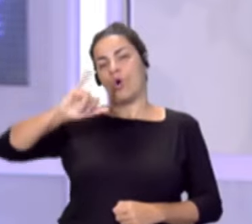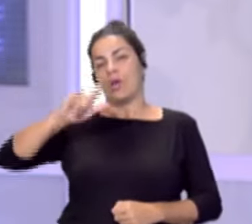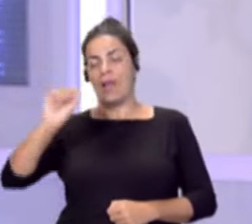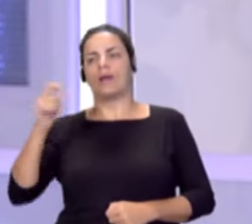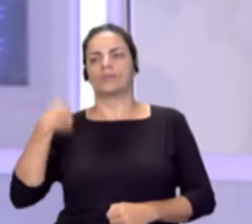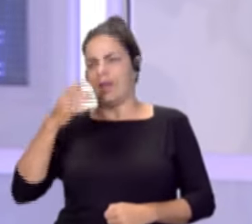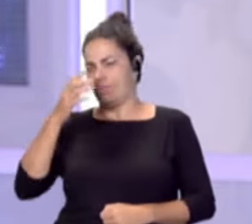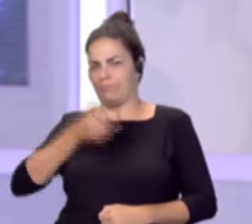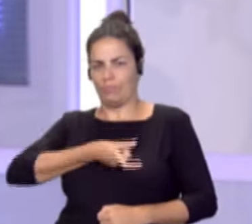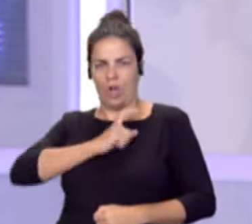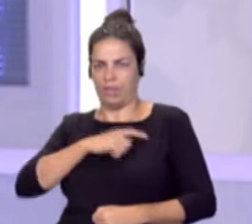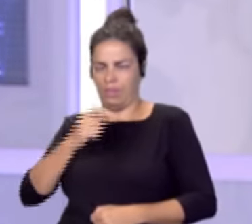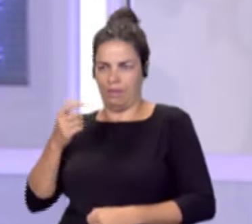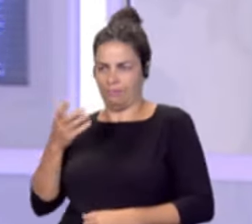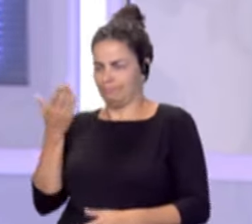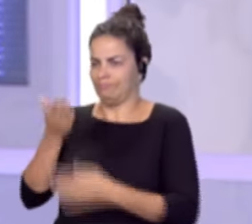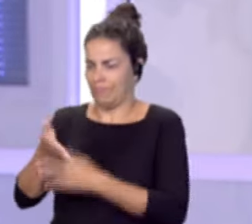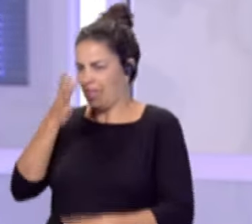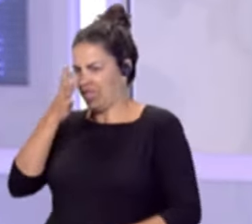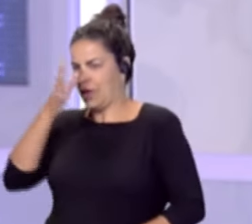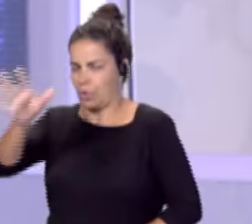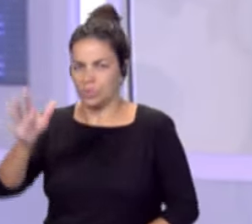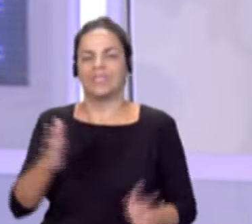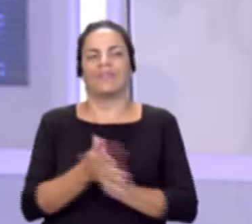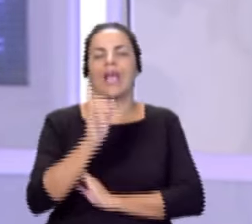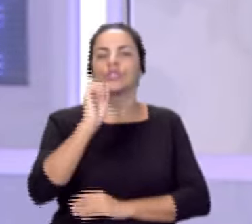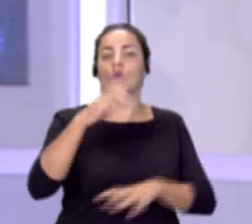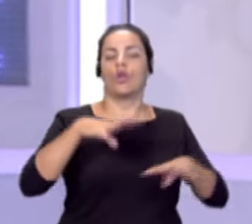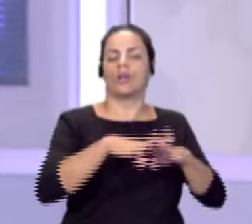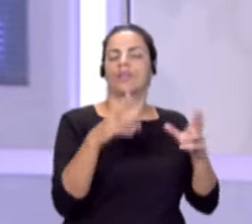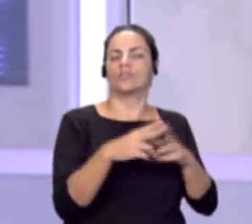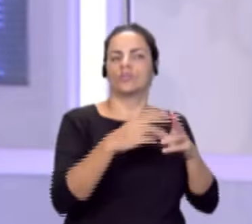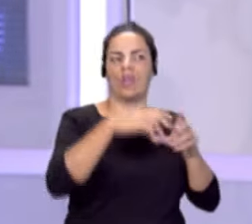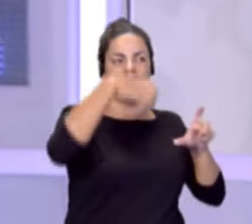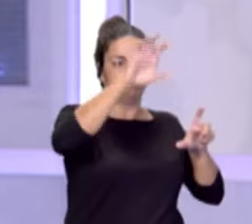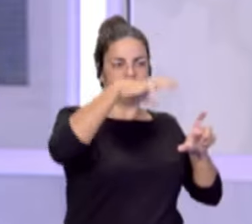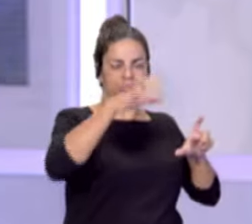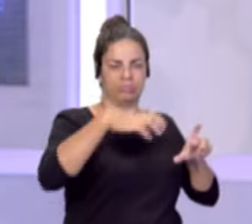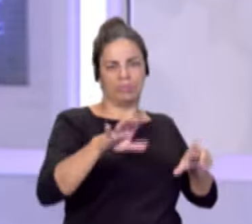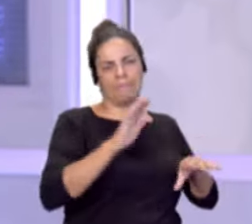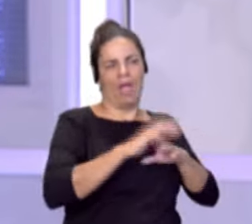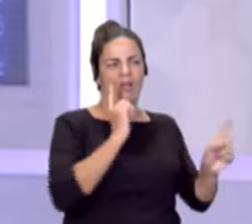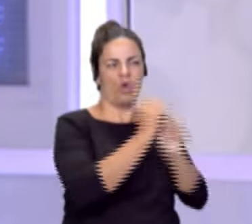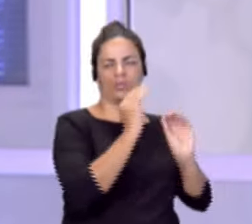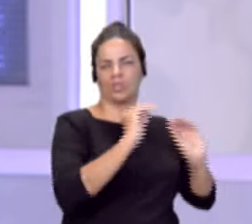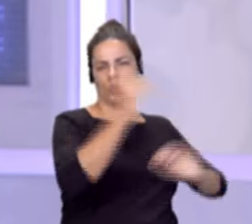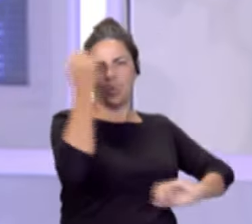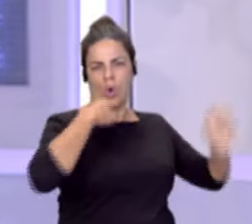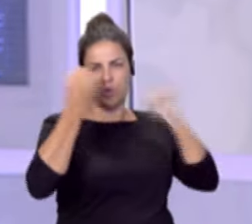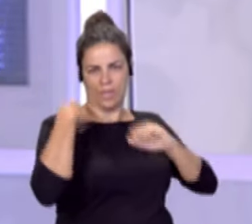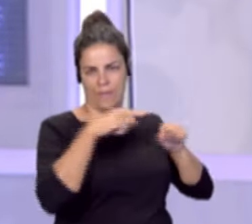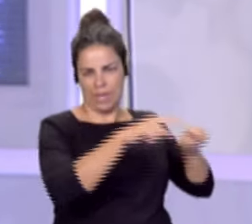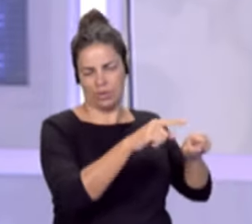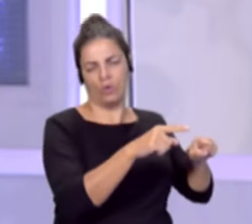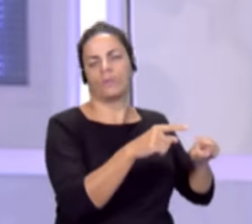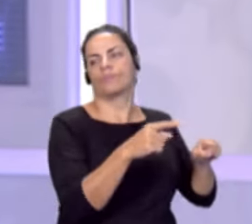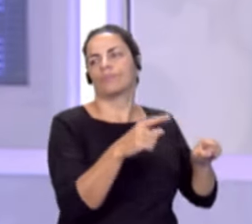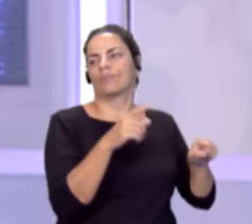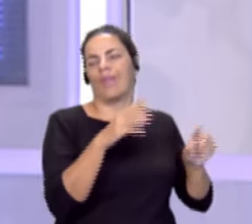simplemente esas denuncias que hubo en redes sociales, en este caso con respecto a sus comportamientos en